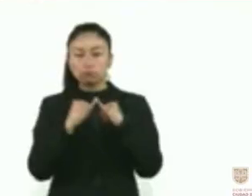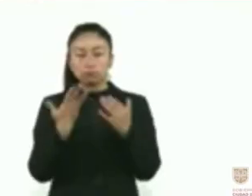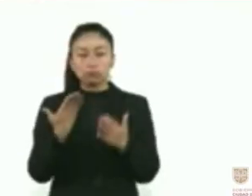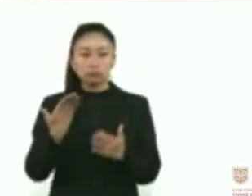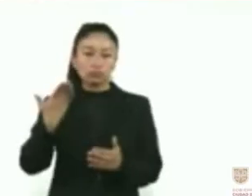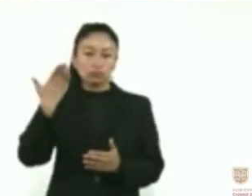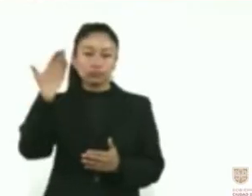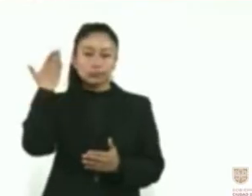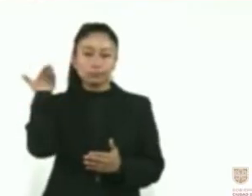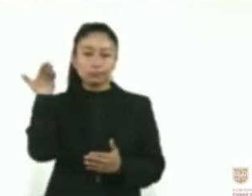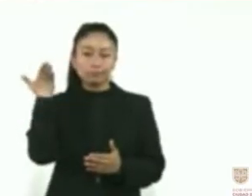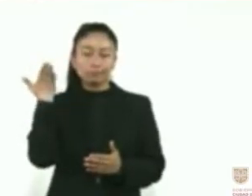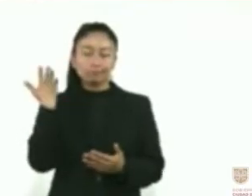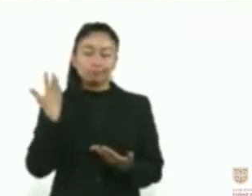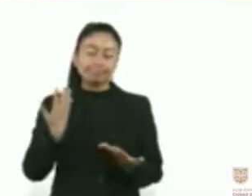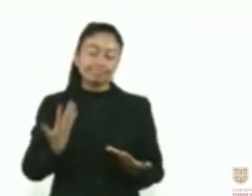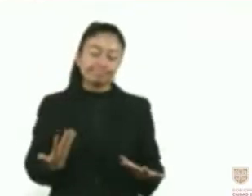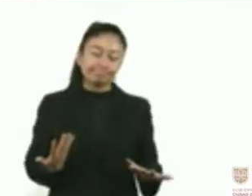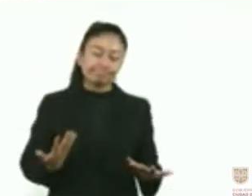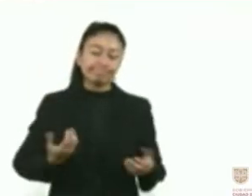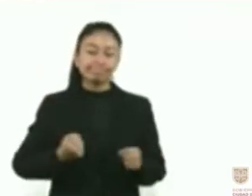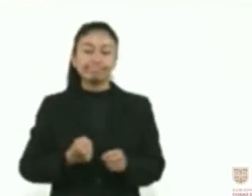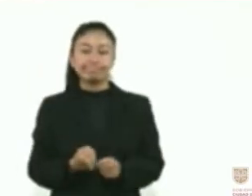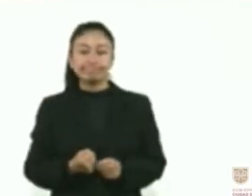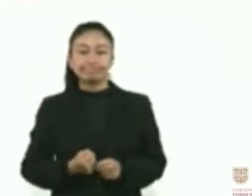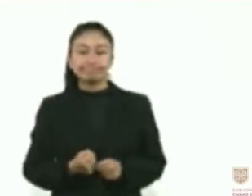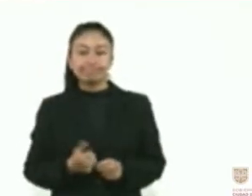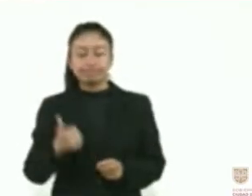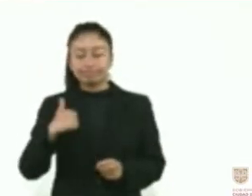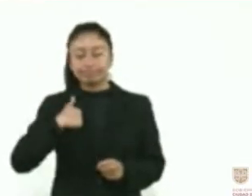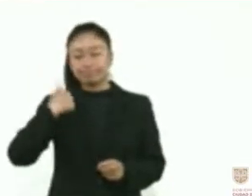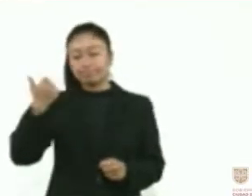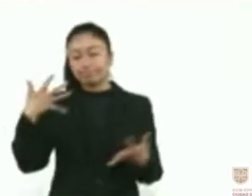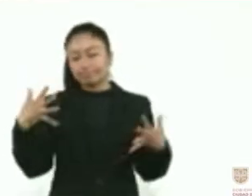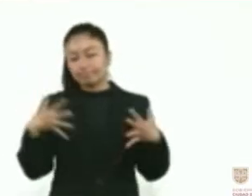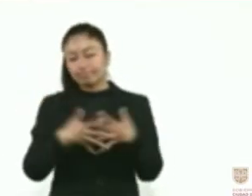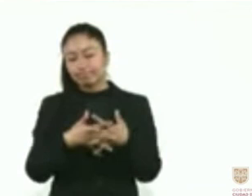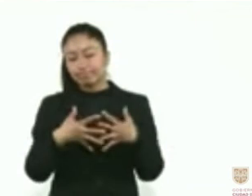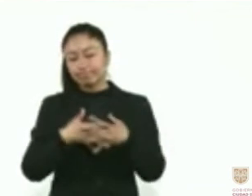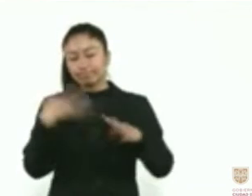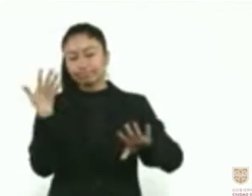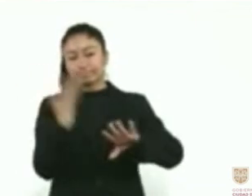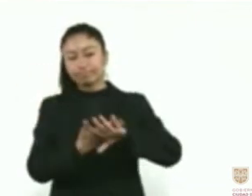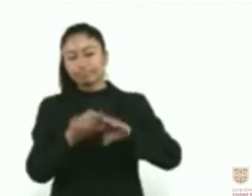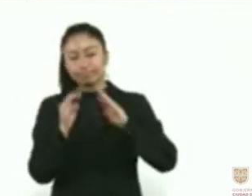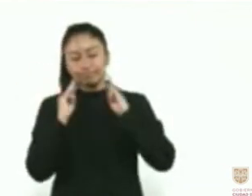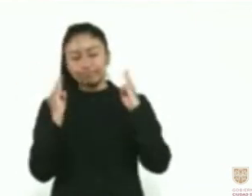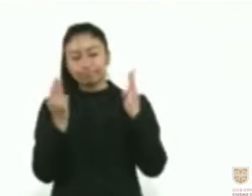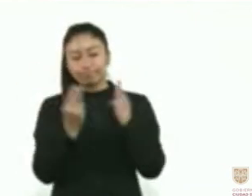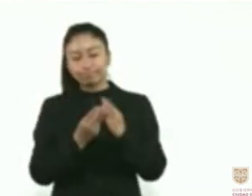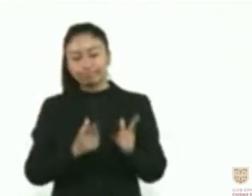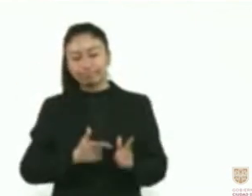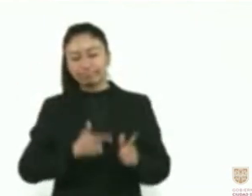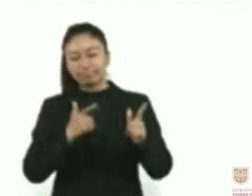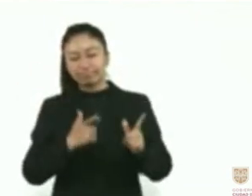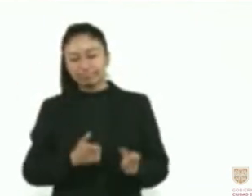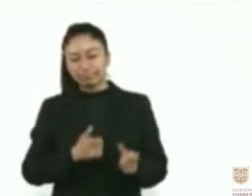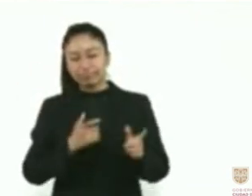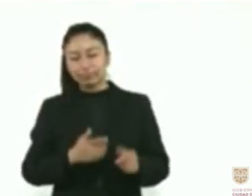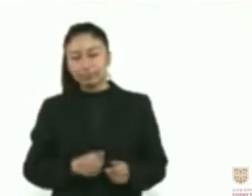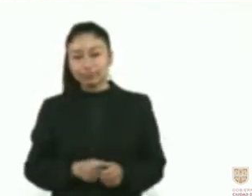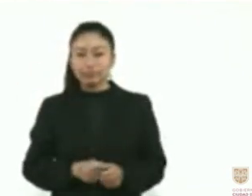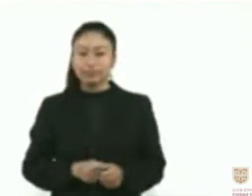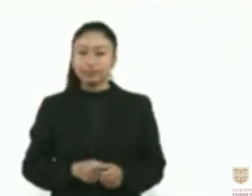aterrizaje. Lamentablemente lo ocuparon para la guerra contra el narco, con